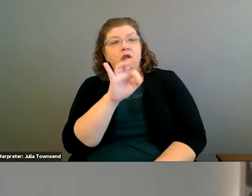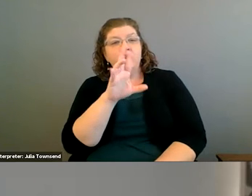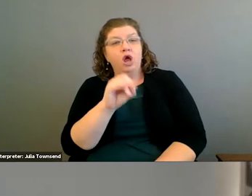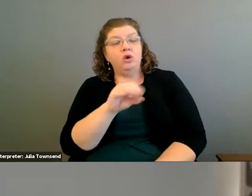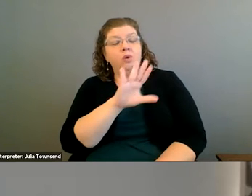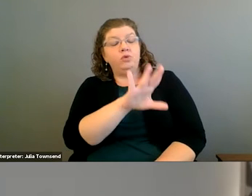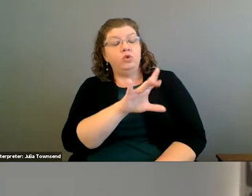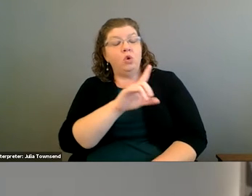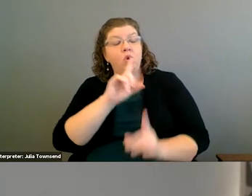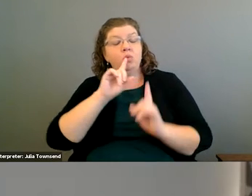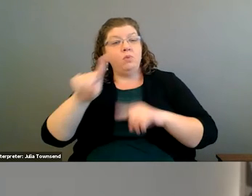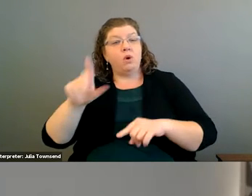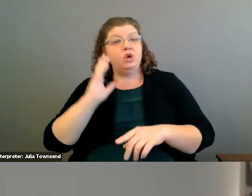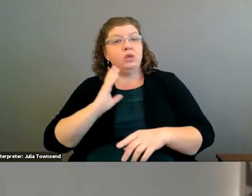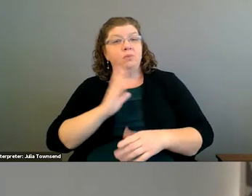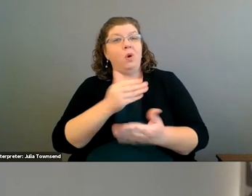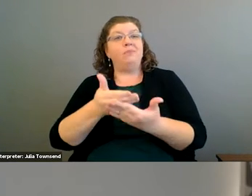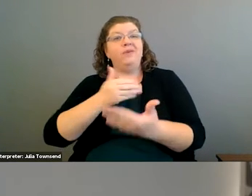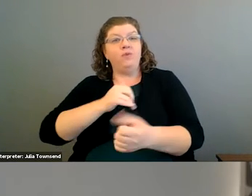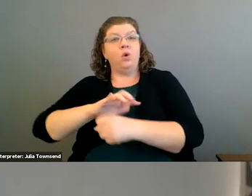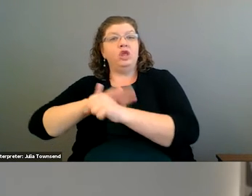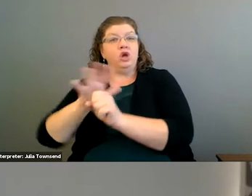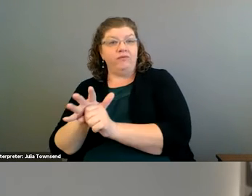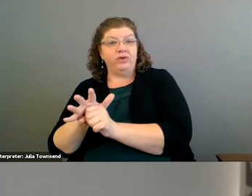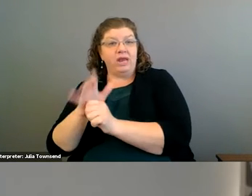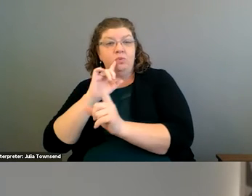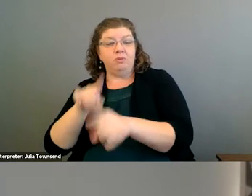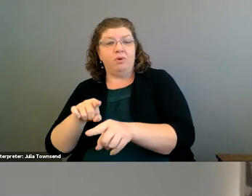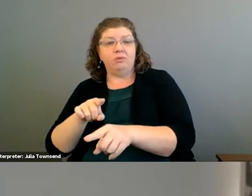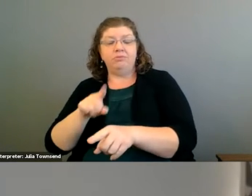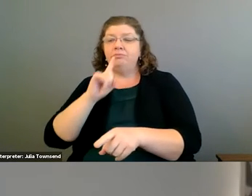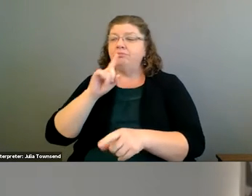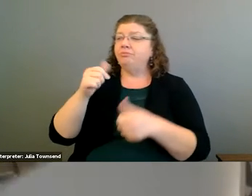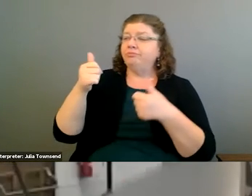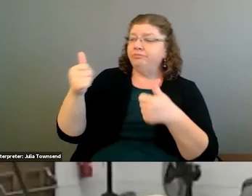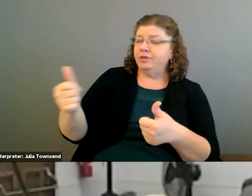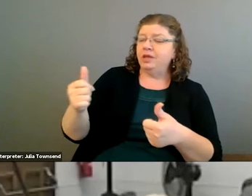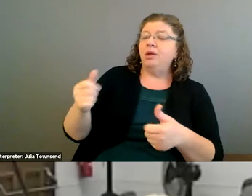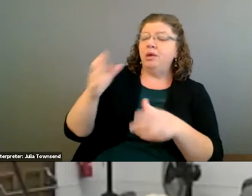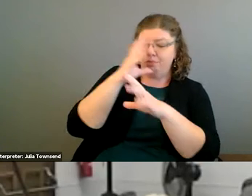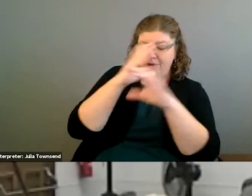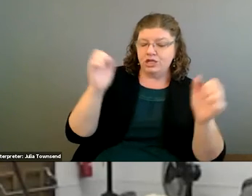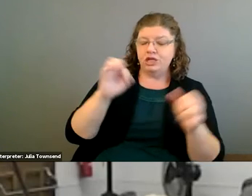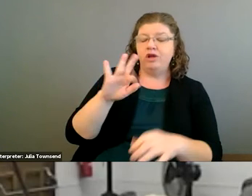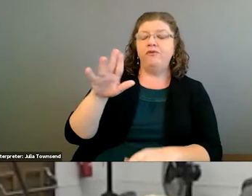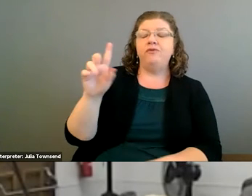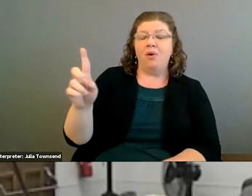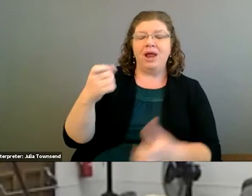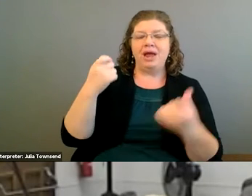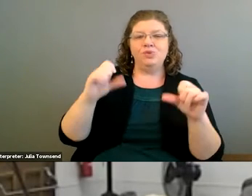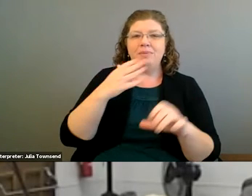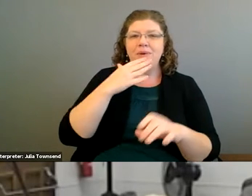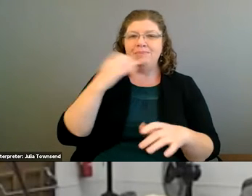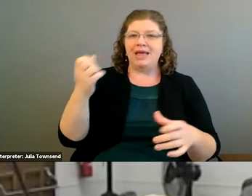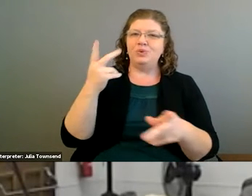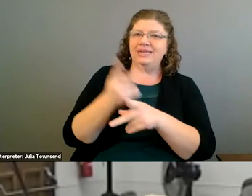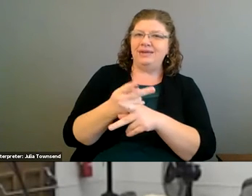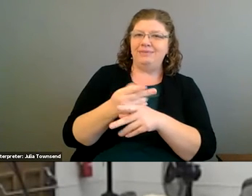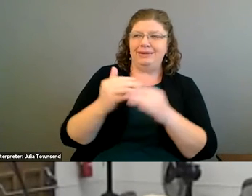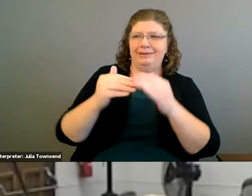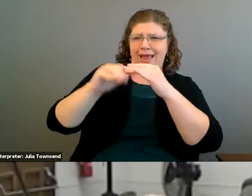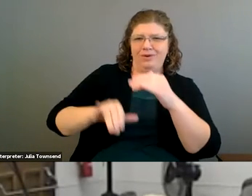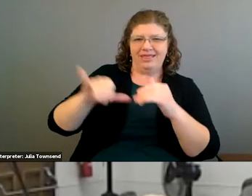tal su reporte ante el Consejo antes de hacer el reporte del COVID-19? Absolutamente, presidente del Consejo Ford. Voy a intentar